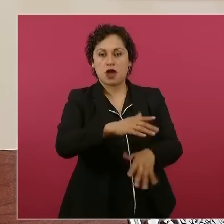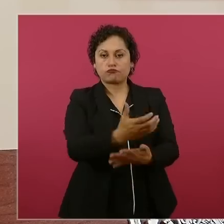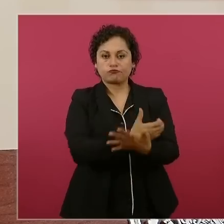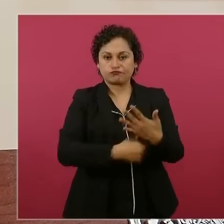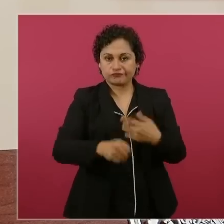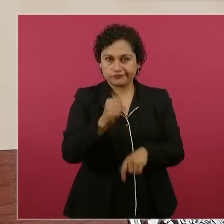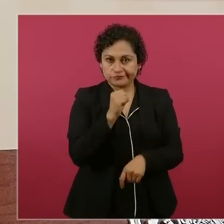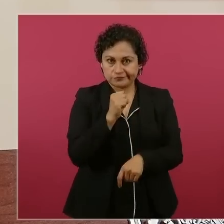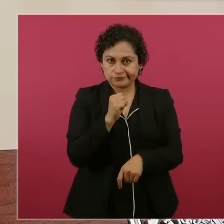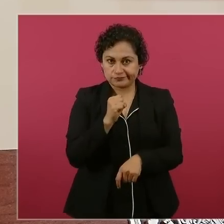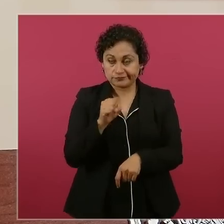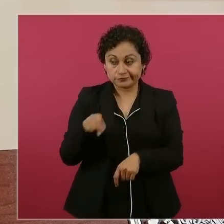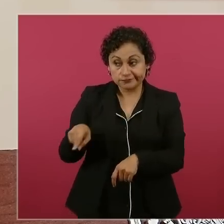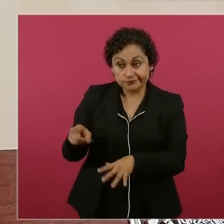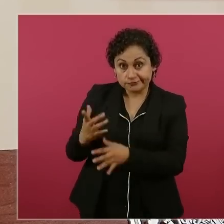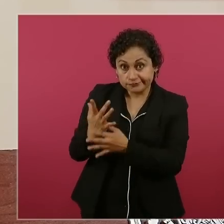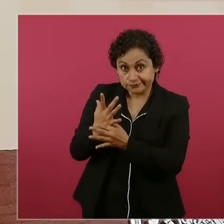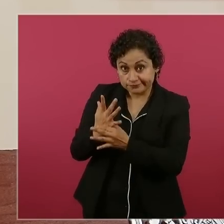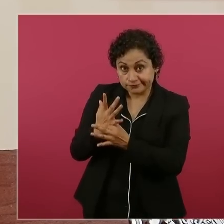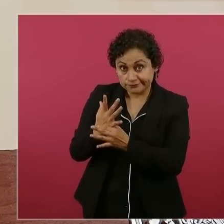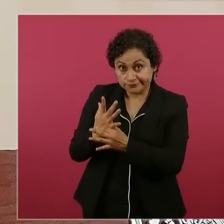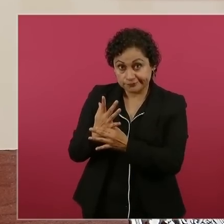goteaba abajo.